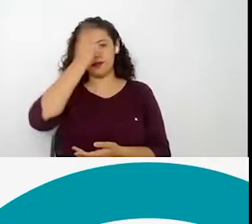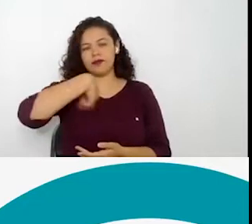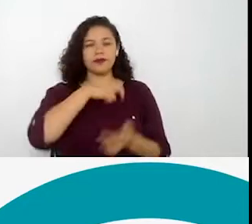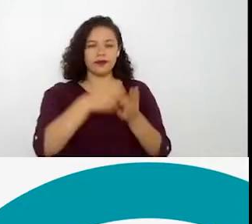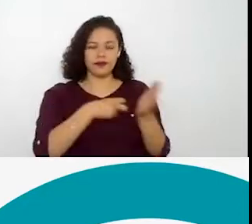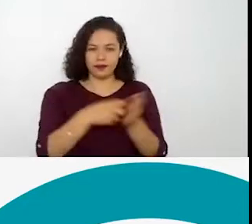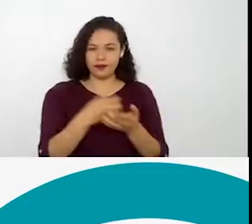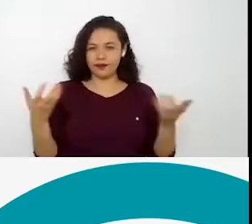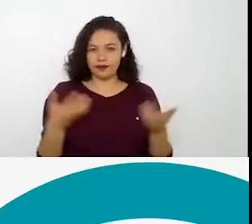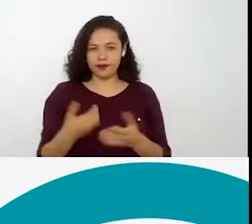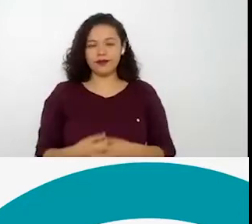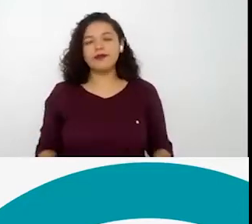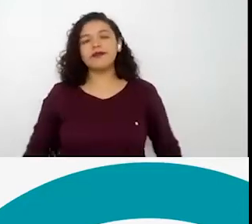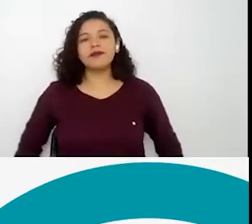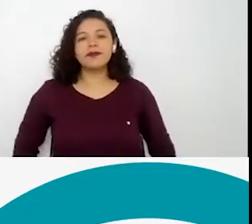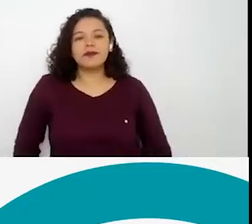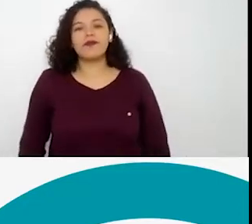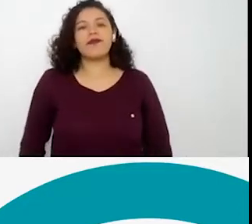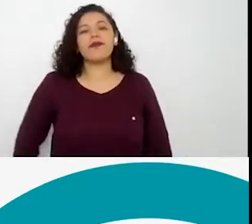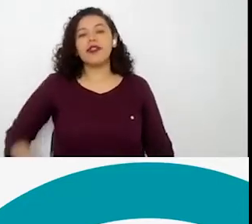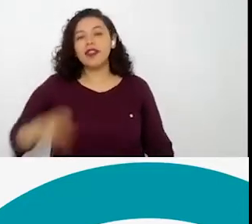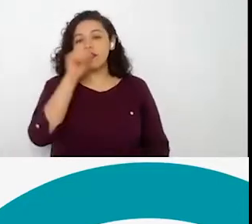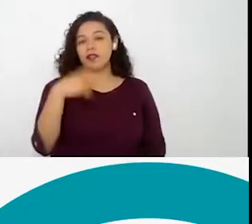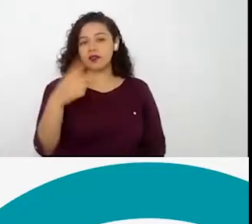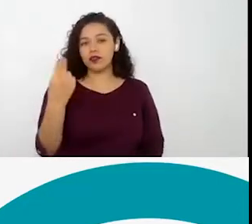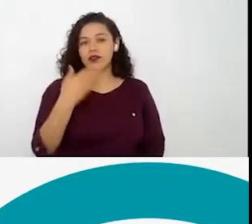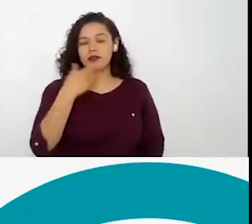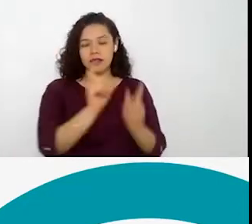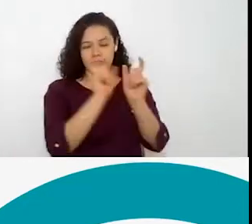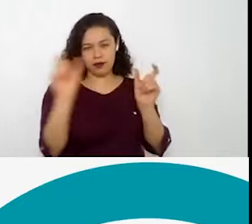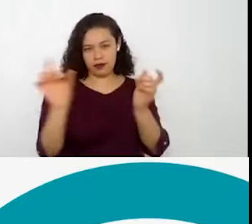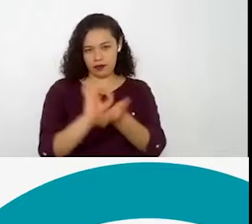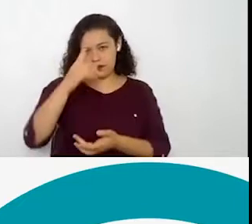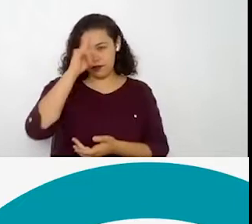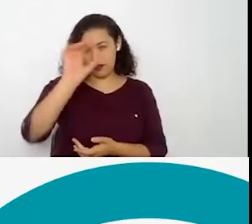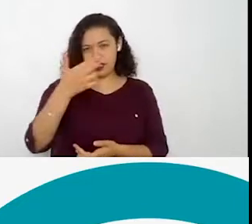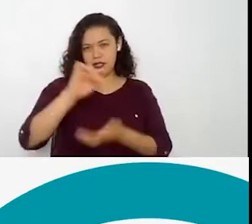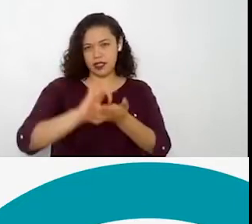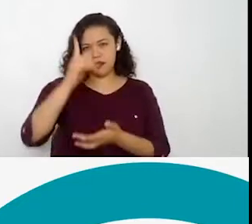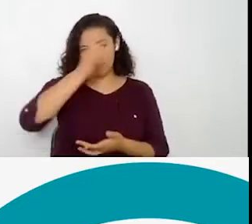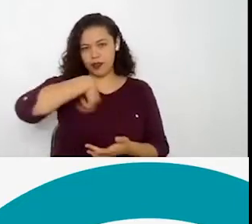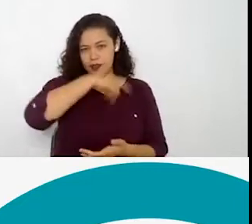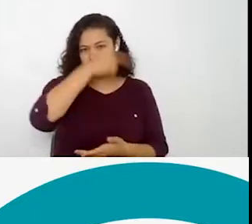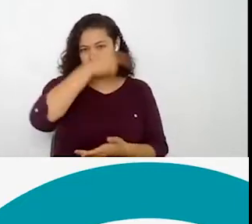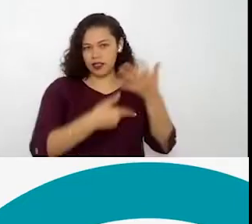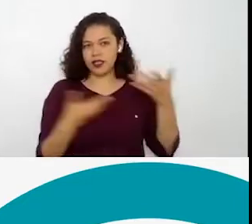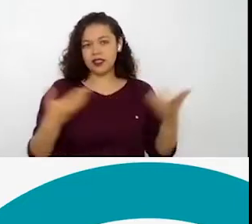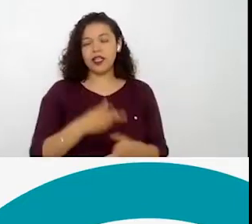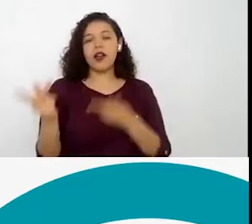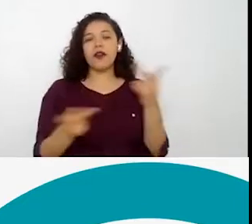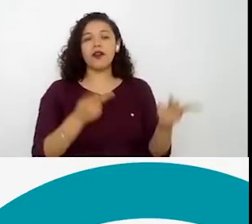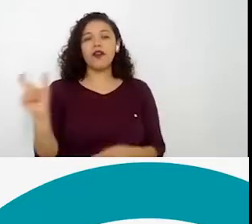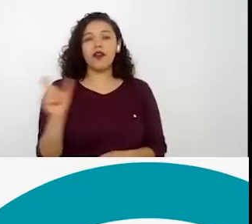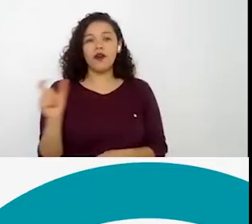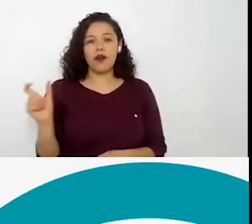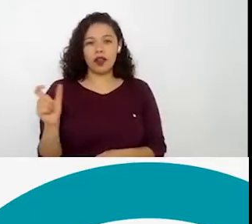la edición correspondiente no olviden colocar su nombre completo por medio del chat ya que de esta forma registramos asistencia las preguntas las